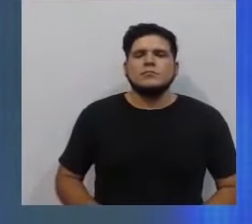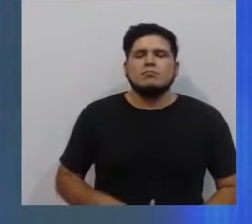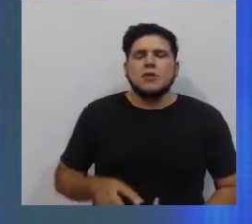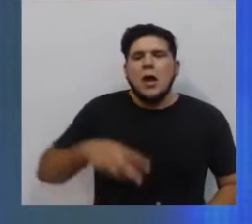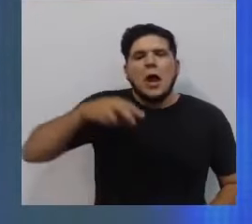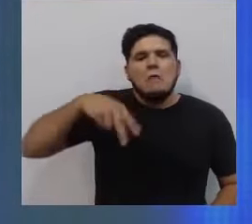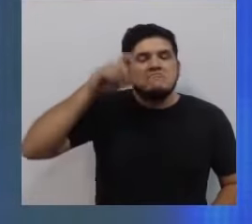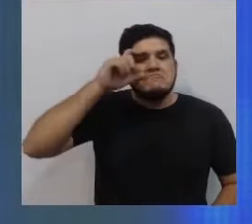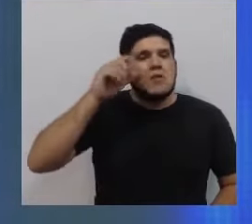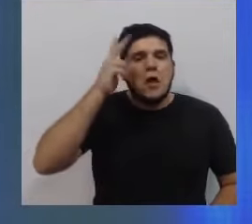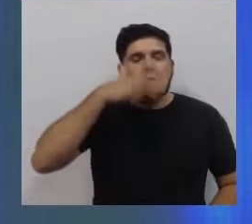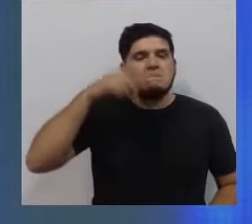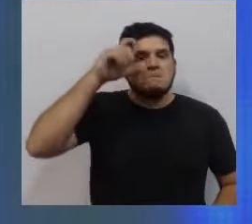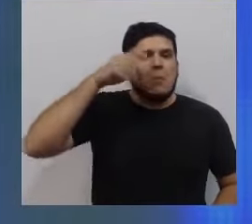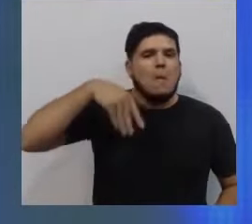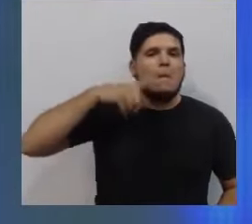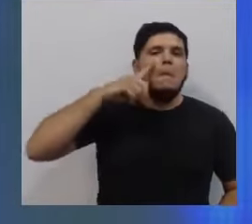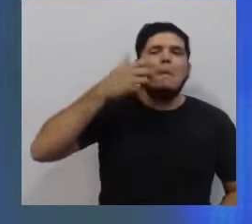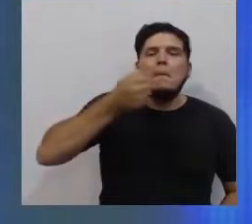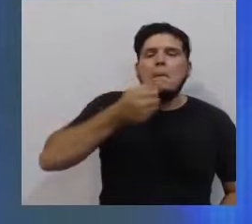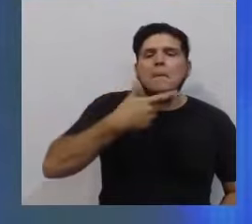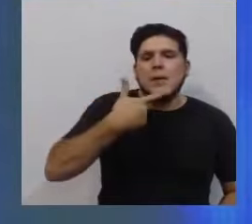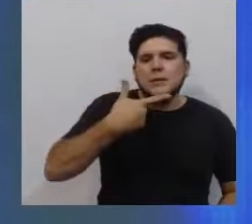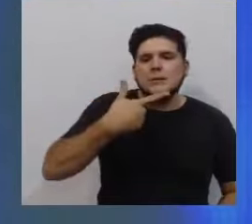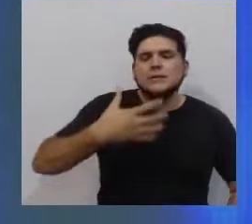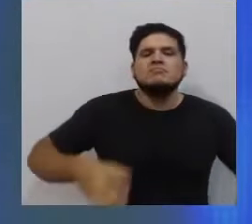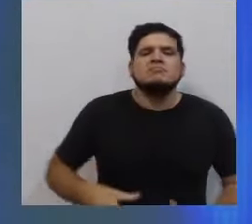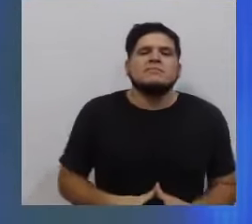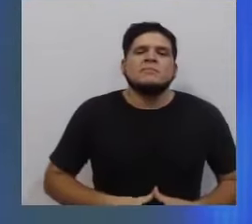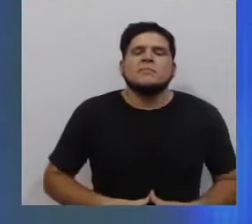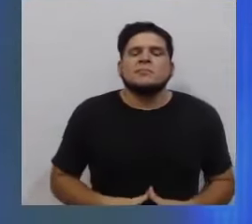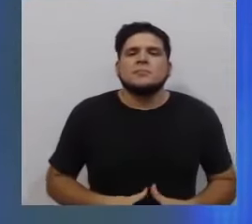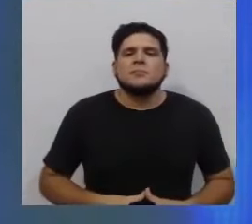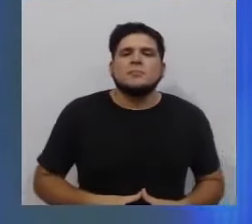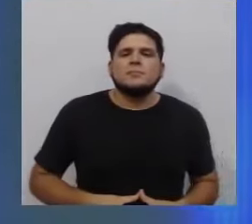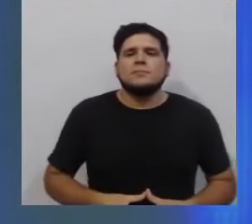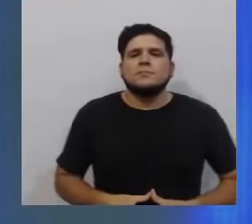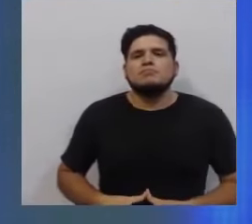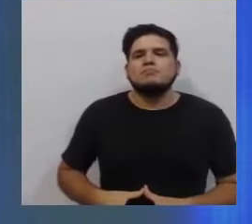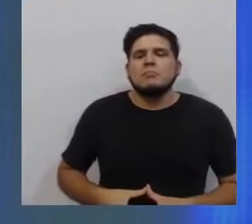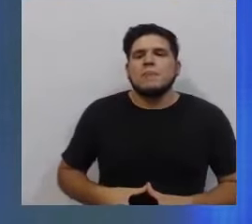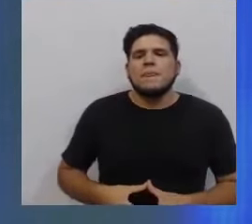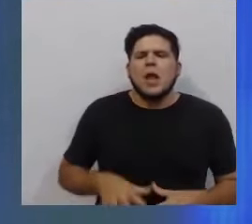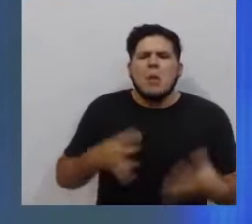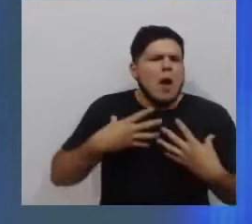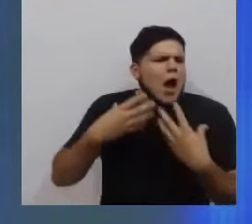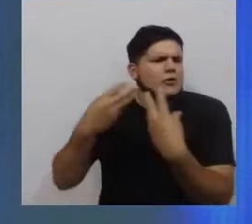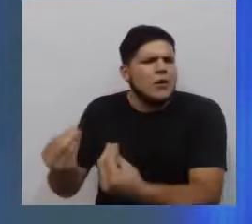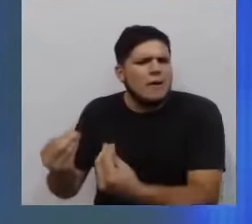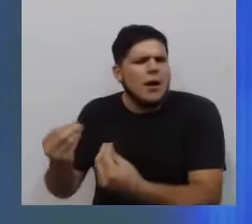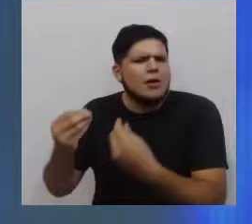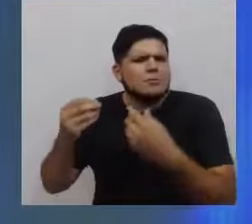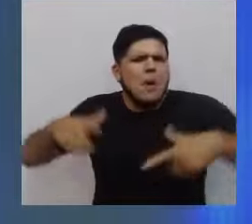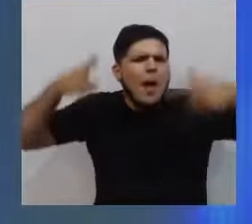allí quien tenía alguna cosa que a él le servía y lo ponía al servicio del palacio inem ya fue seleccionado